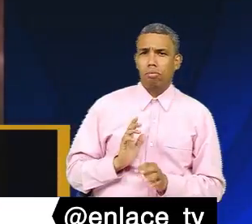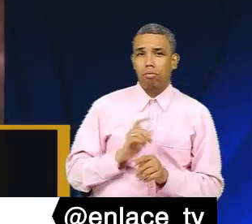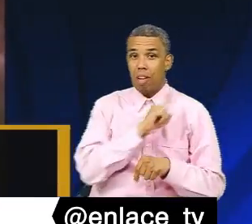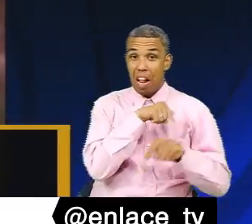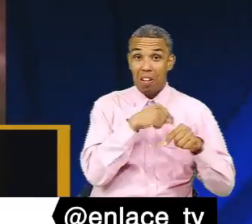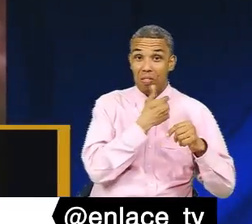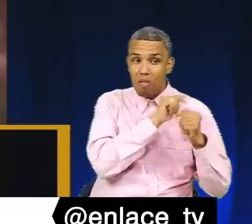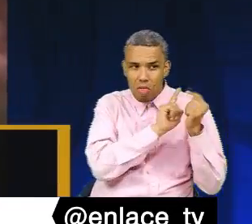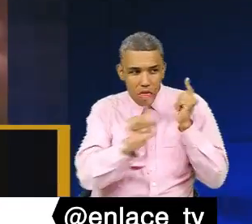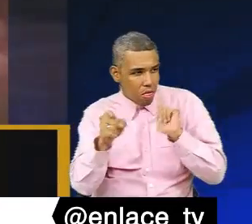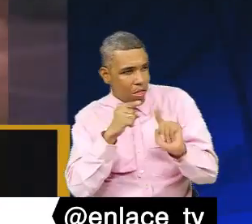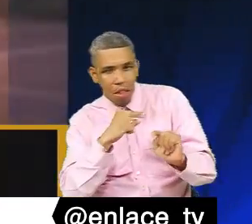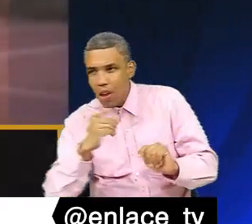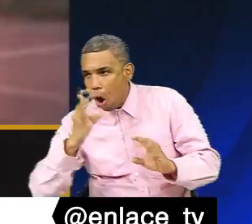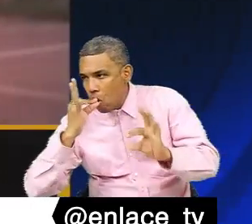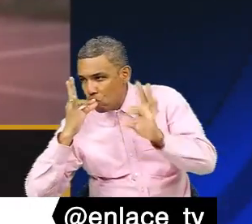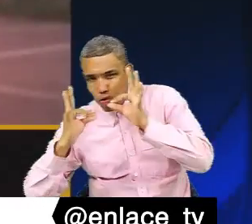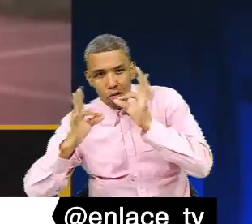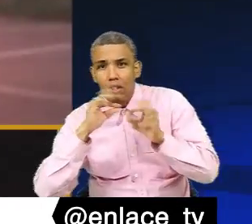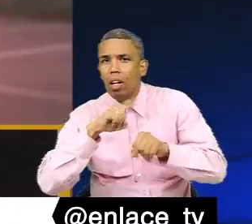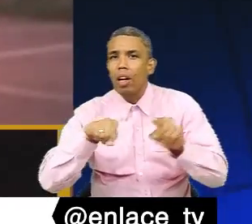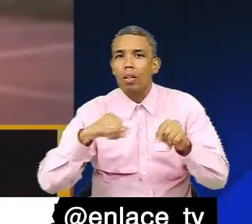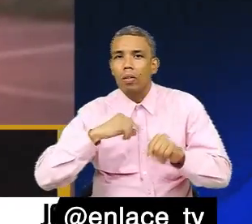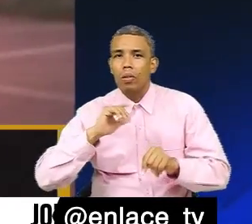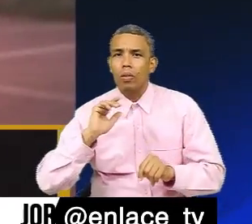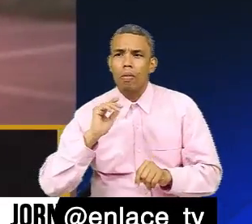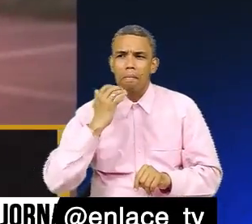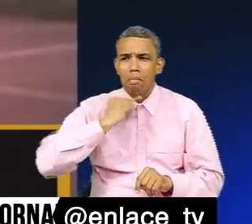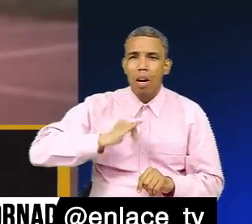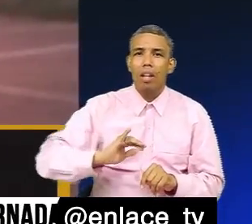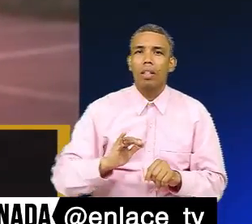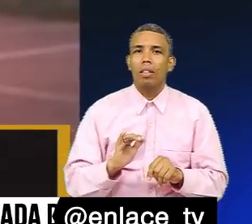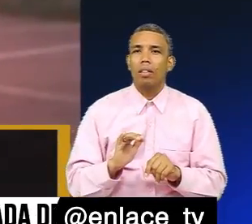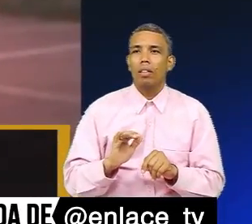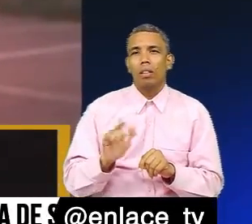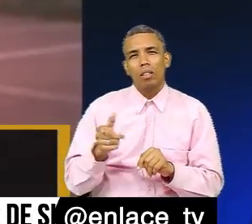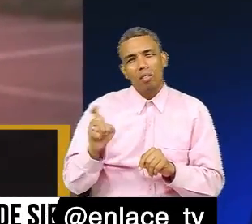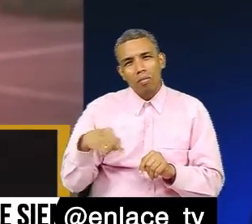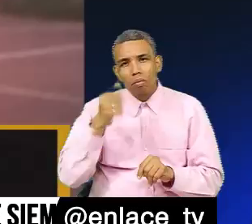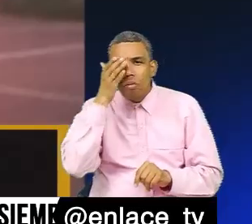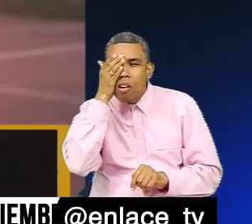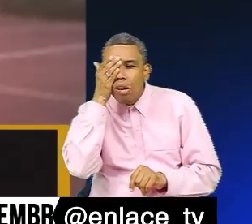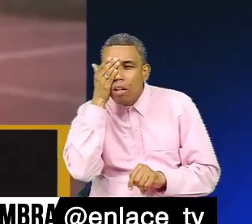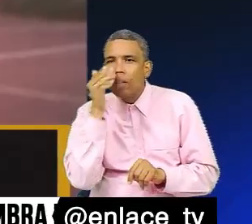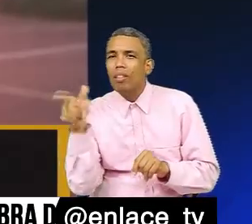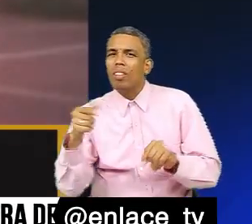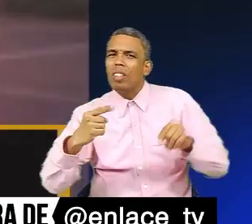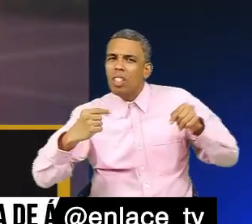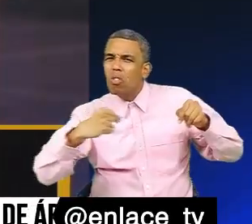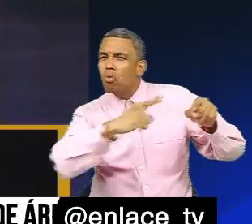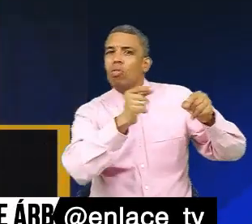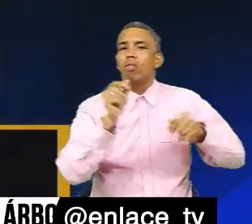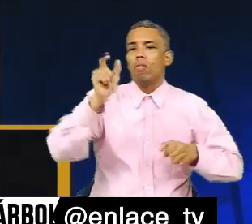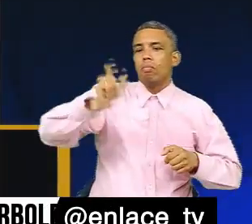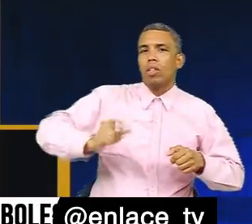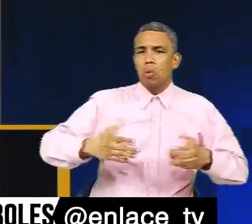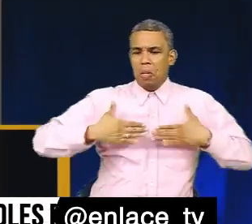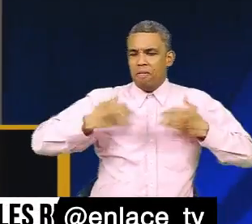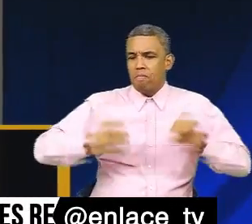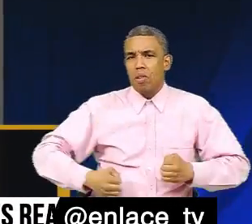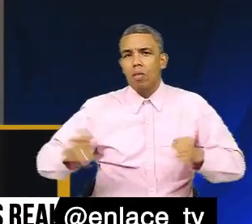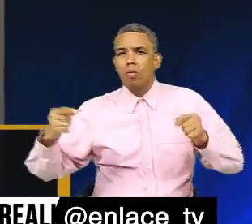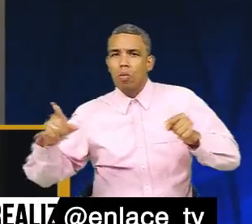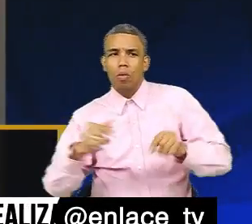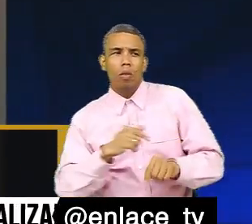presta para ser escondedero de delincuentes y consumidores de sustancias psicoactivas. Conocen quién es el dueño, a quien le han realizado el